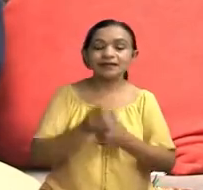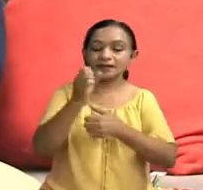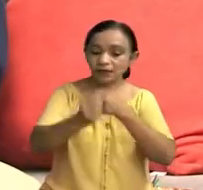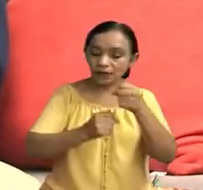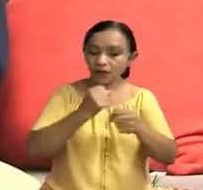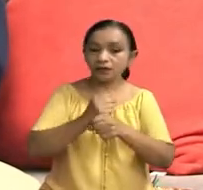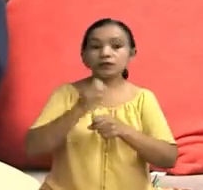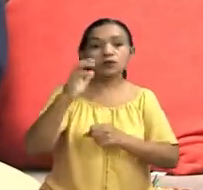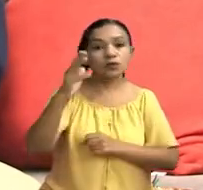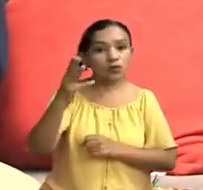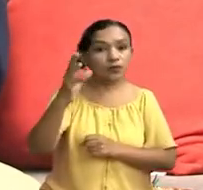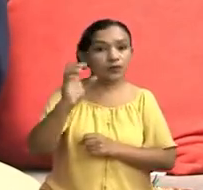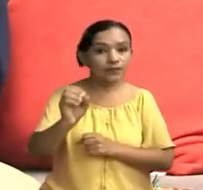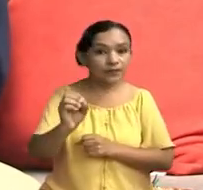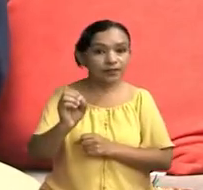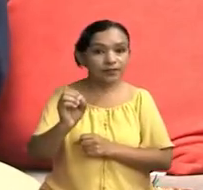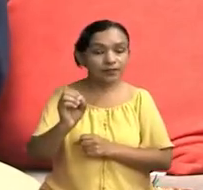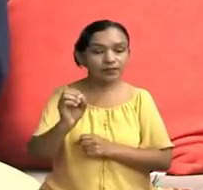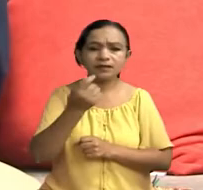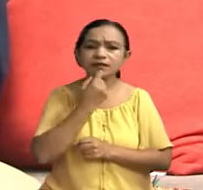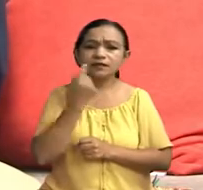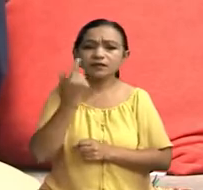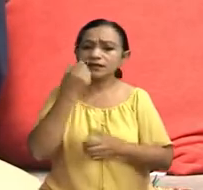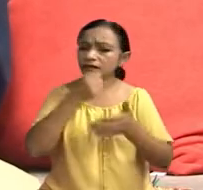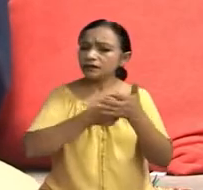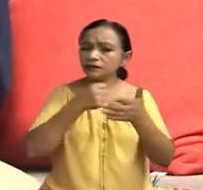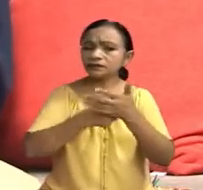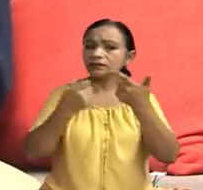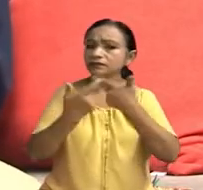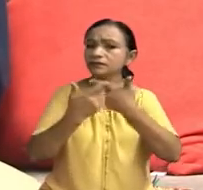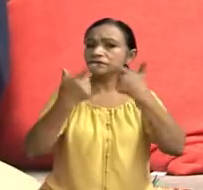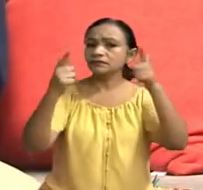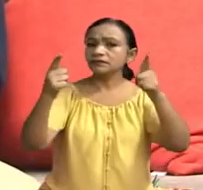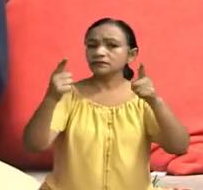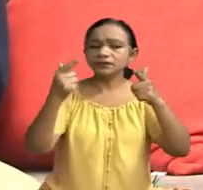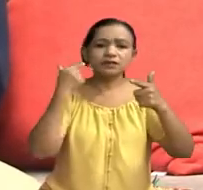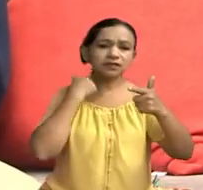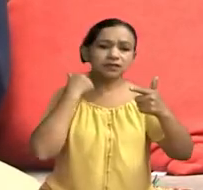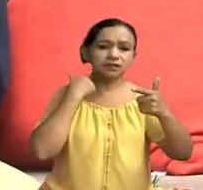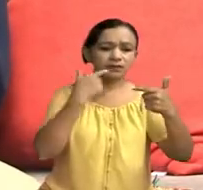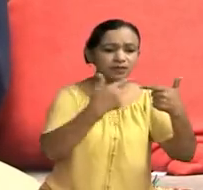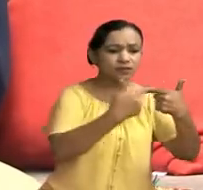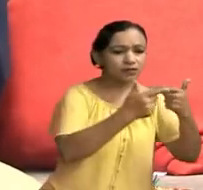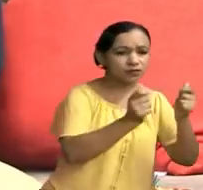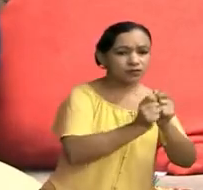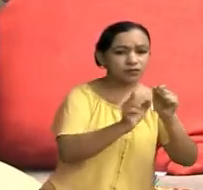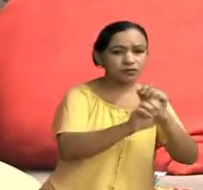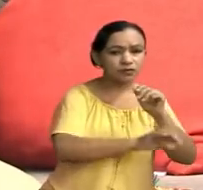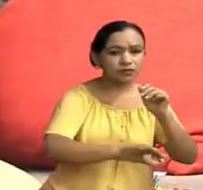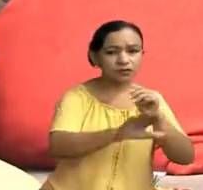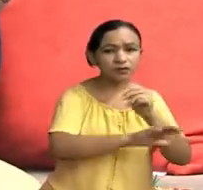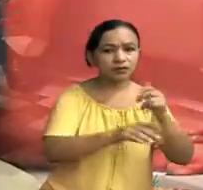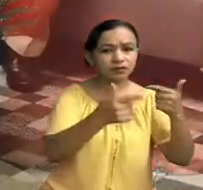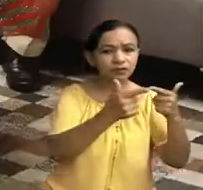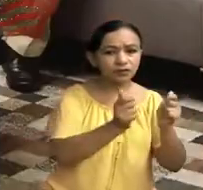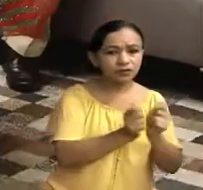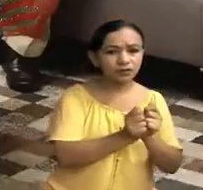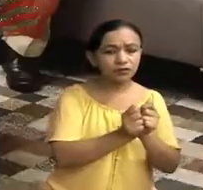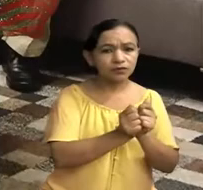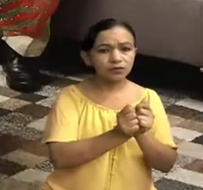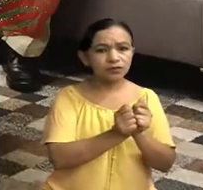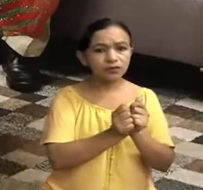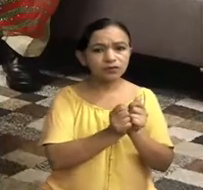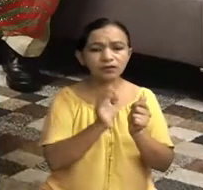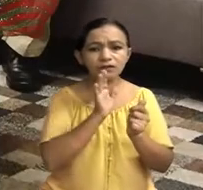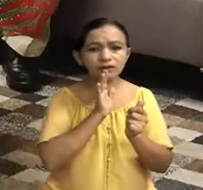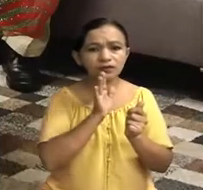90. Entonces, ¿quién ha luchado por la democracia? La izquierda, los sectores progresistas. Porque no solo es la democracia electoral, en este caso estamos hablando